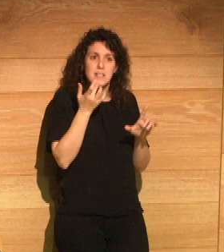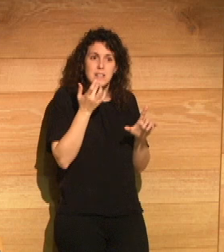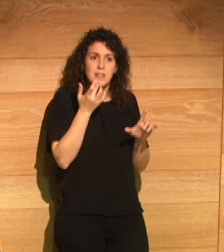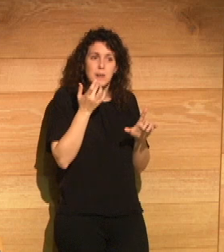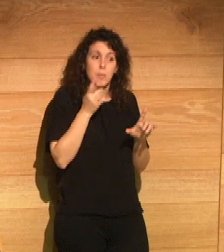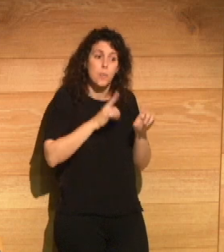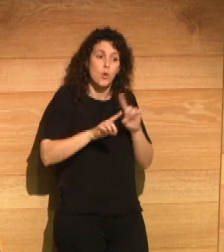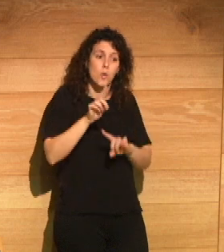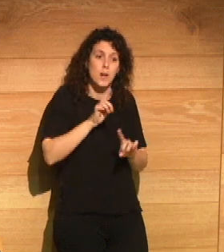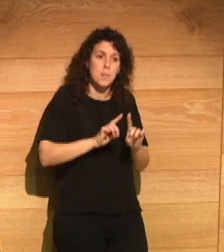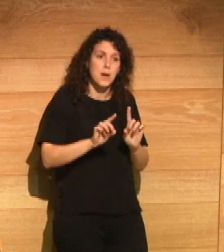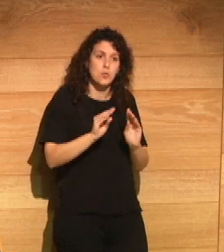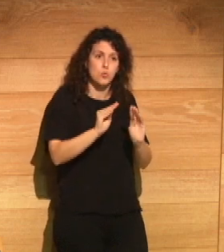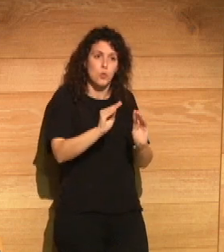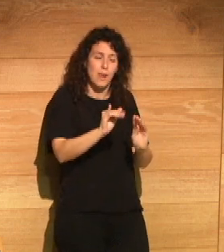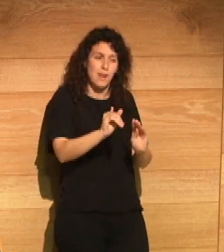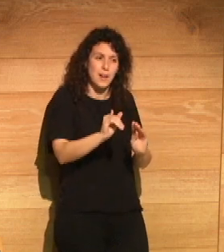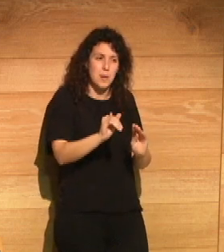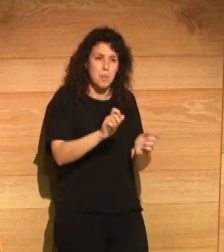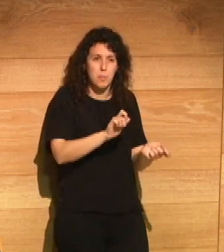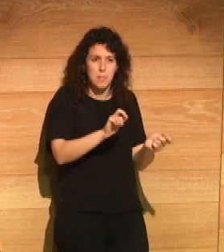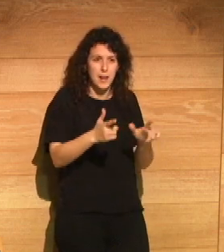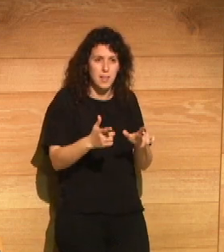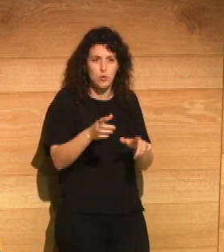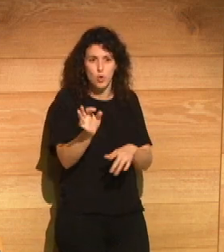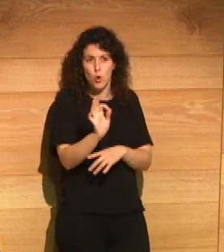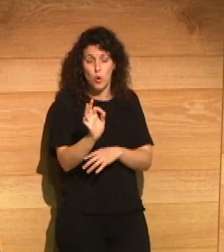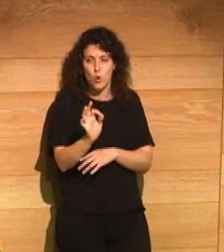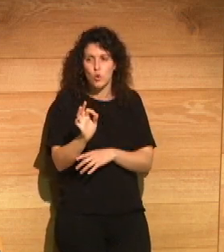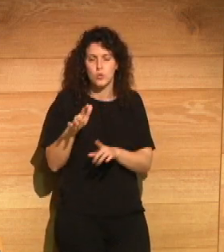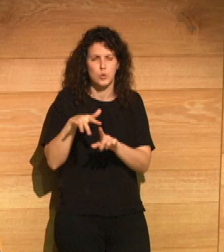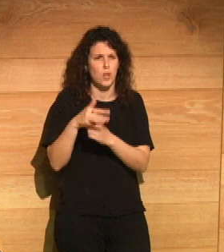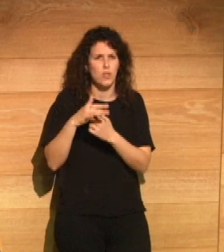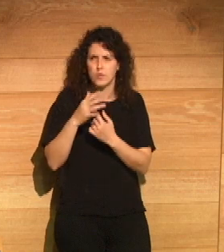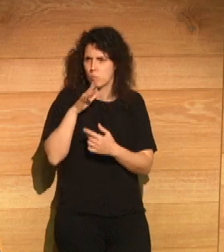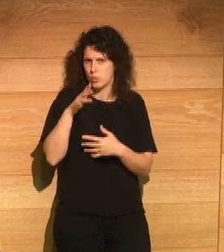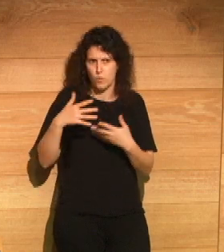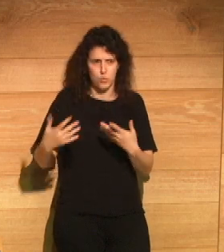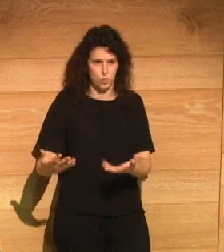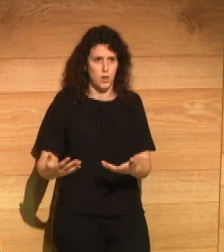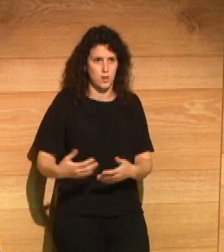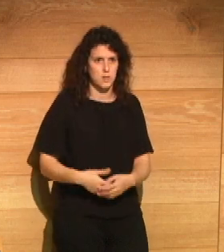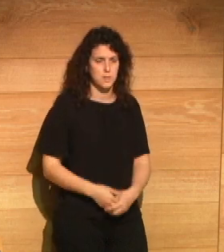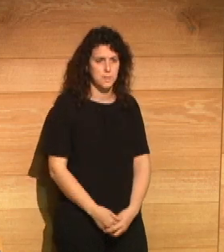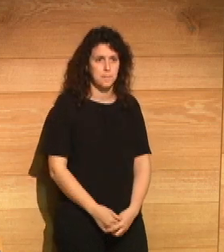tiene problemas psiquiátricos o de verdad le está pasando las cosas que le están pasando, ¿verdad?